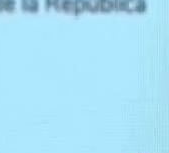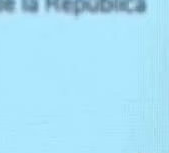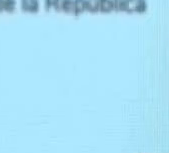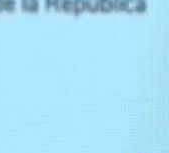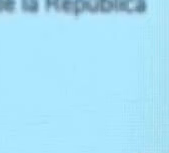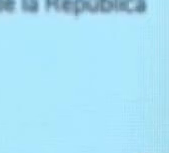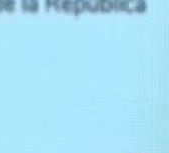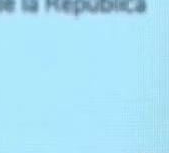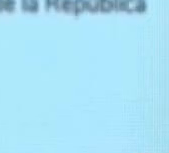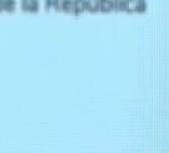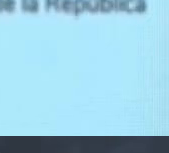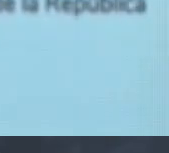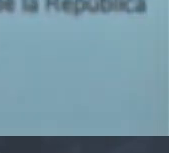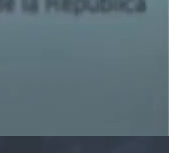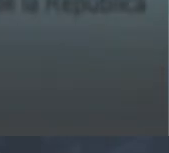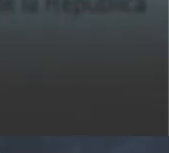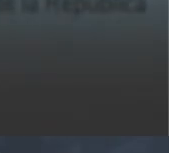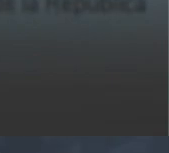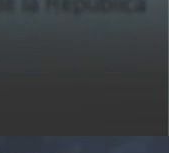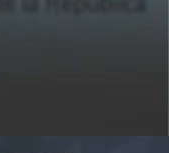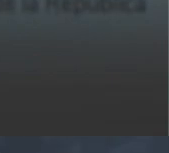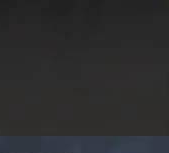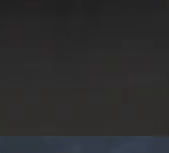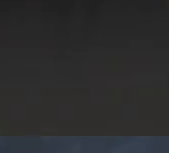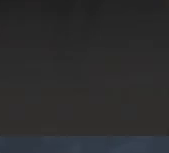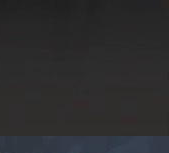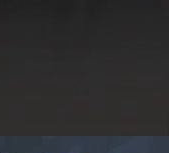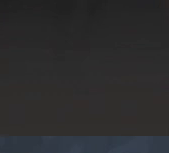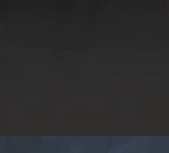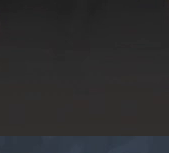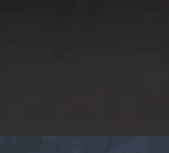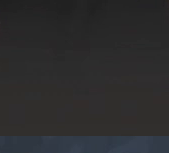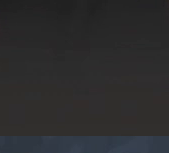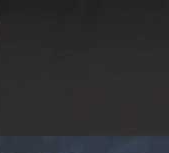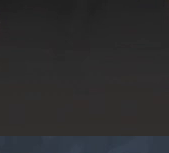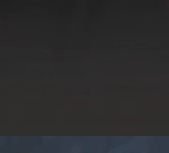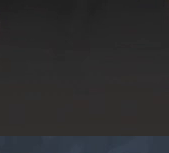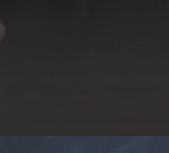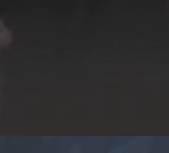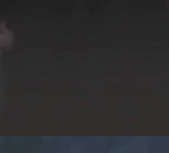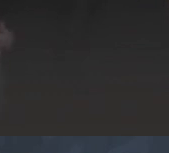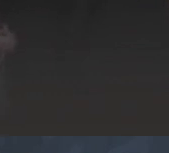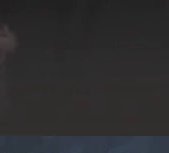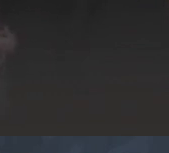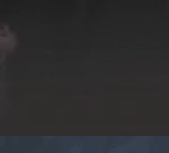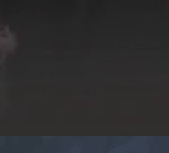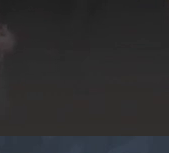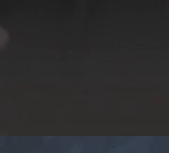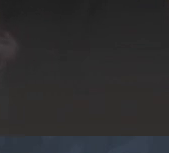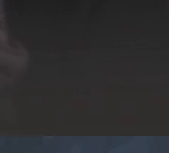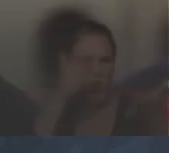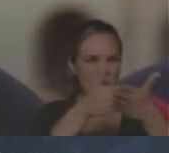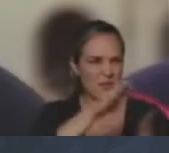país de toda América con el fin de... El país. Por eso, al comité